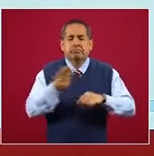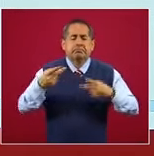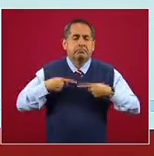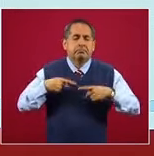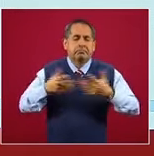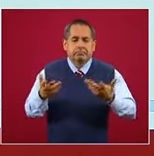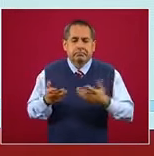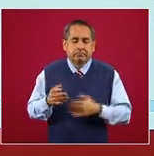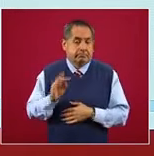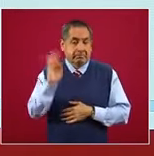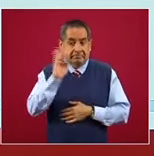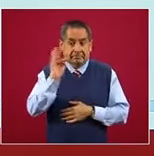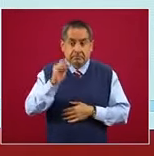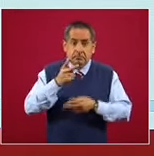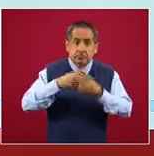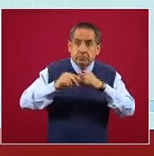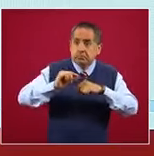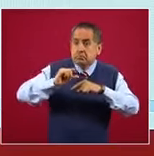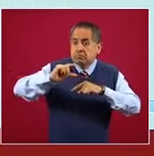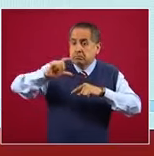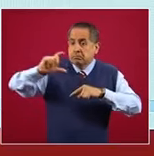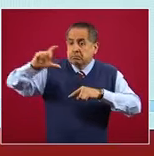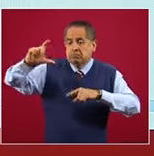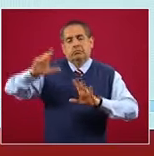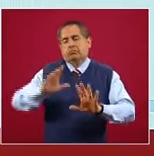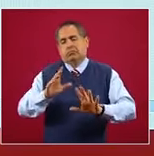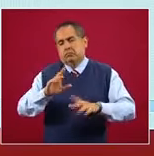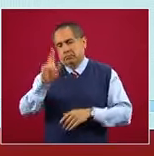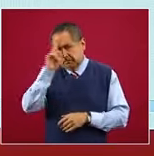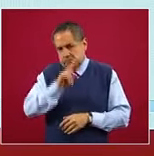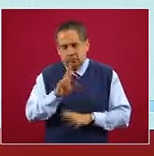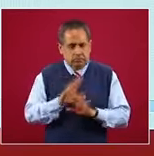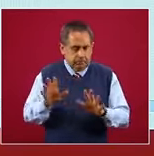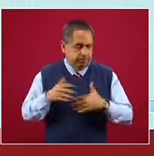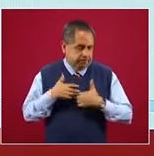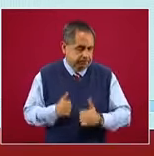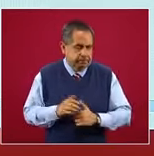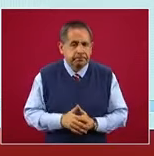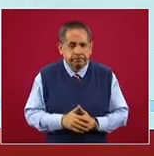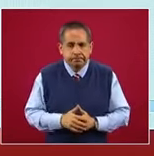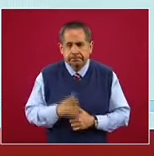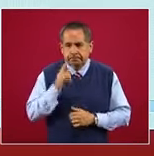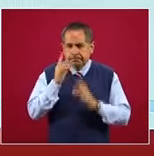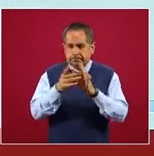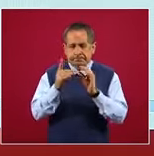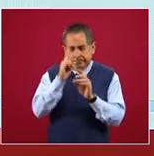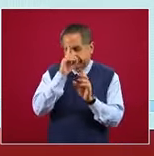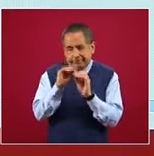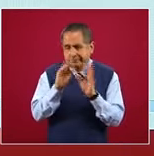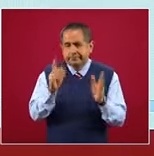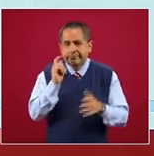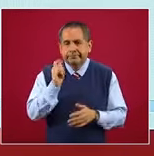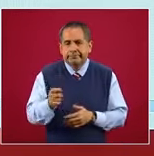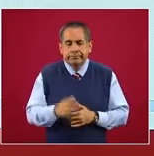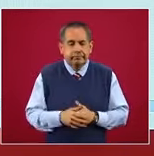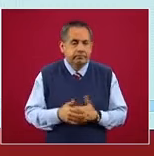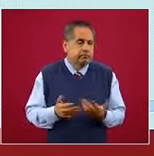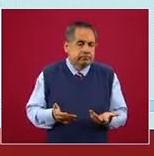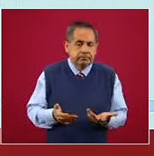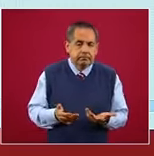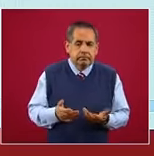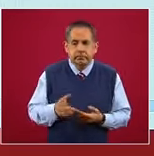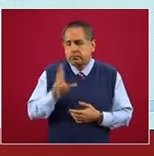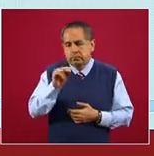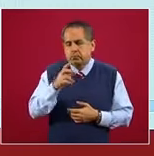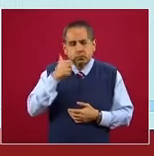que permaneciera creciendo y creciendo, creciendo. Entendiendo, por supuesto, esto es de sentido común, que en ningún caso